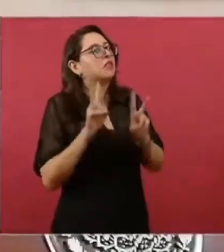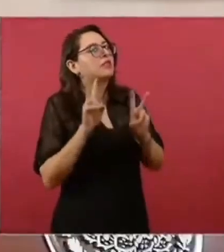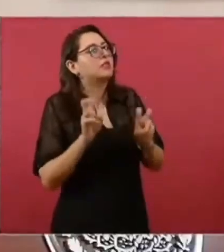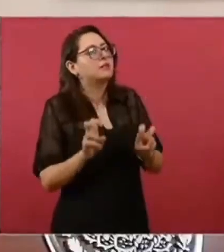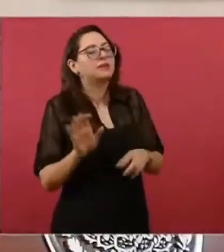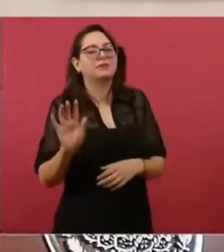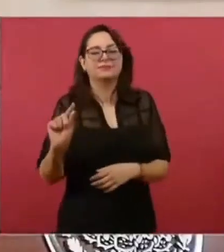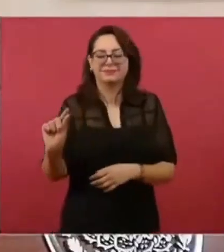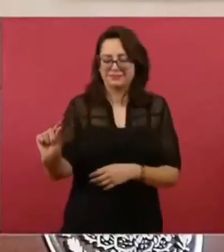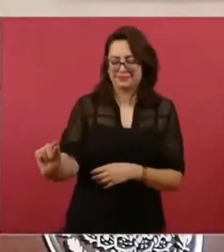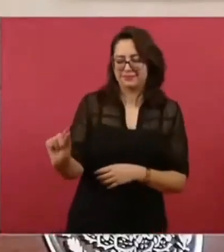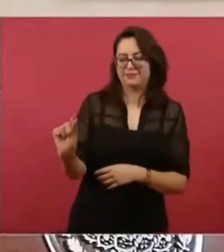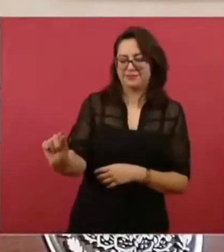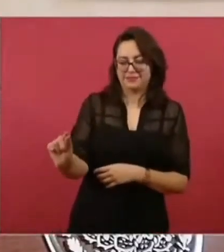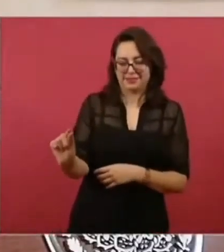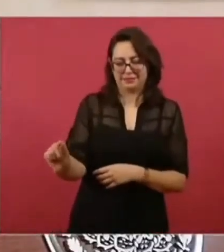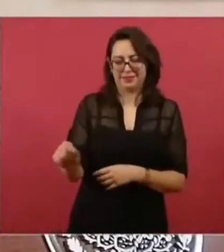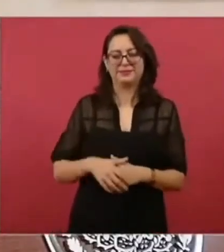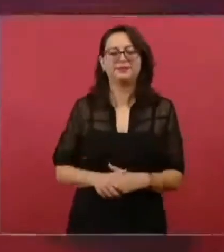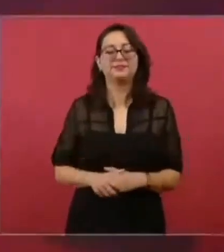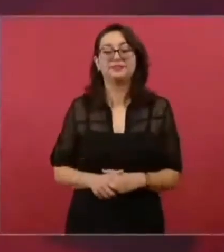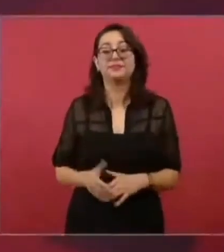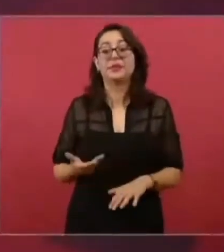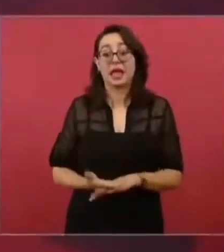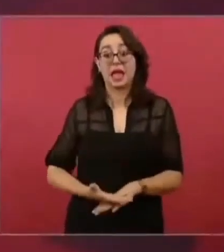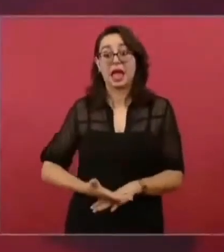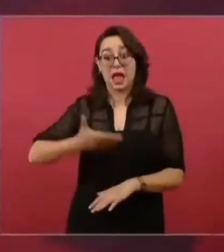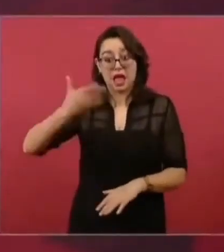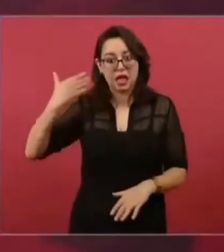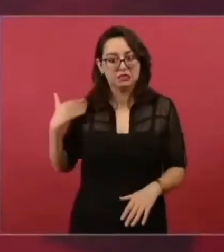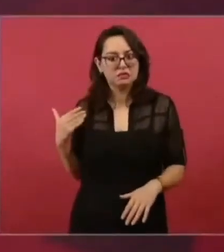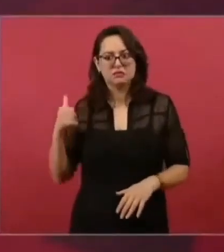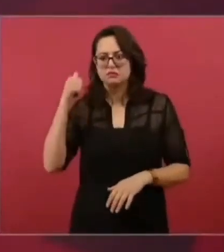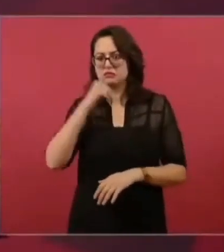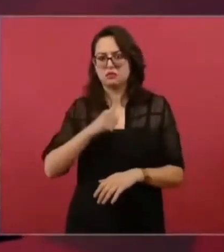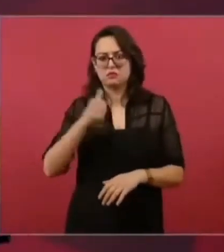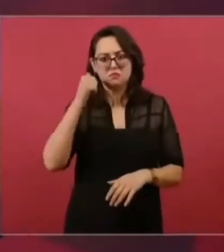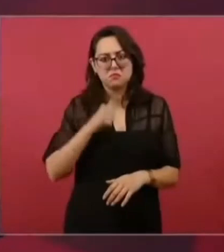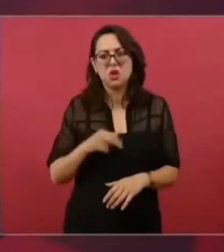decían... La nota es la nota. ¿No? Ahora,